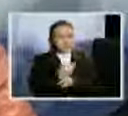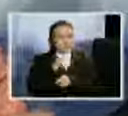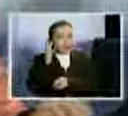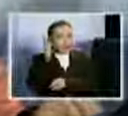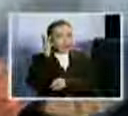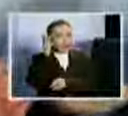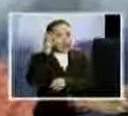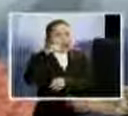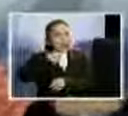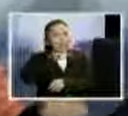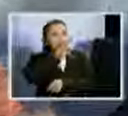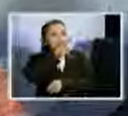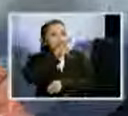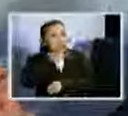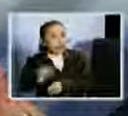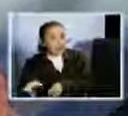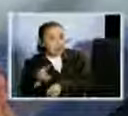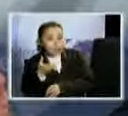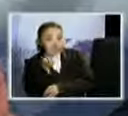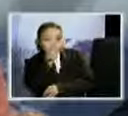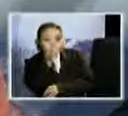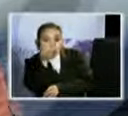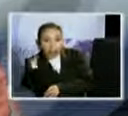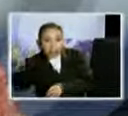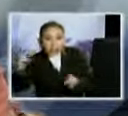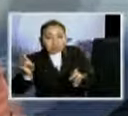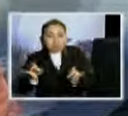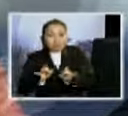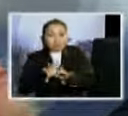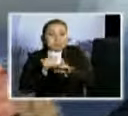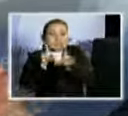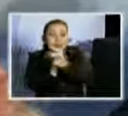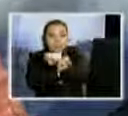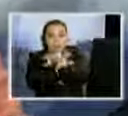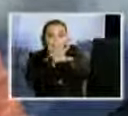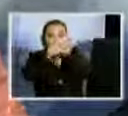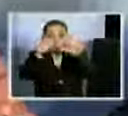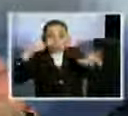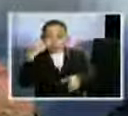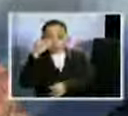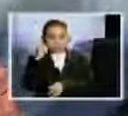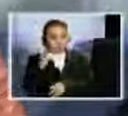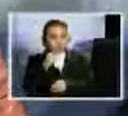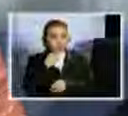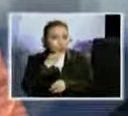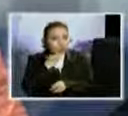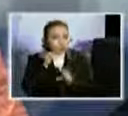ser los resultados de cualquier accidente nuclear, de cualquier tipo, cualquier